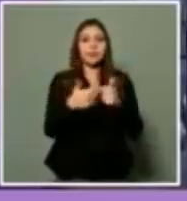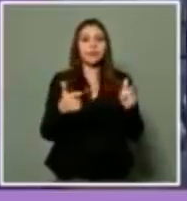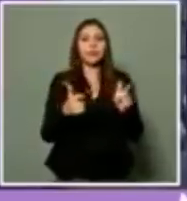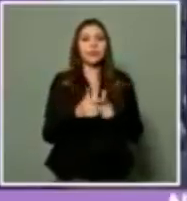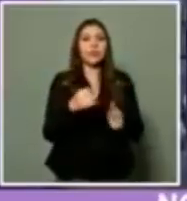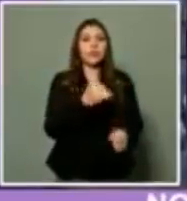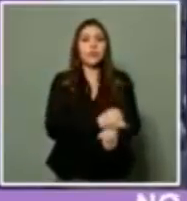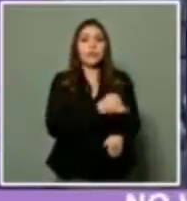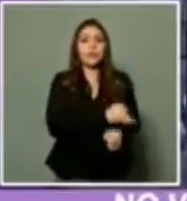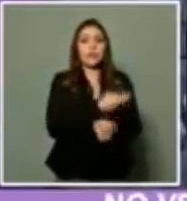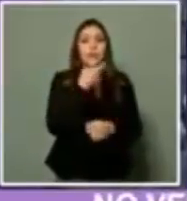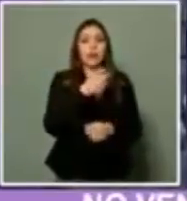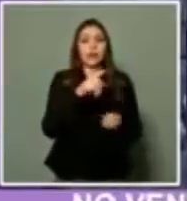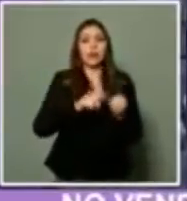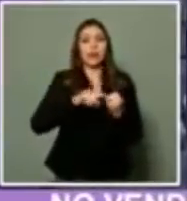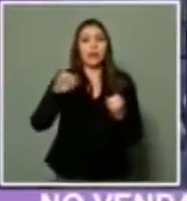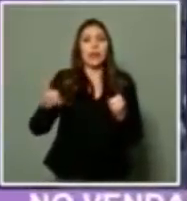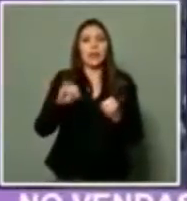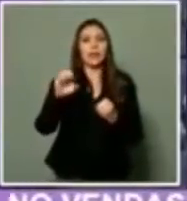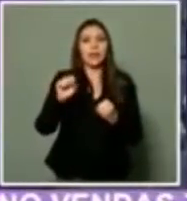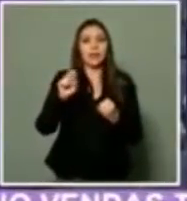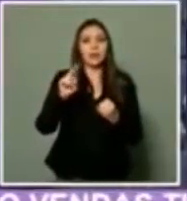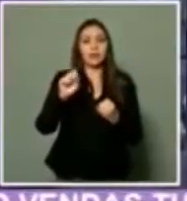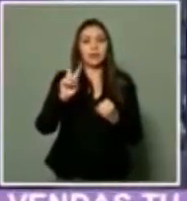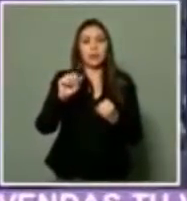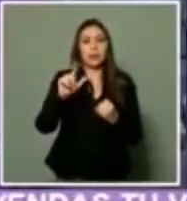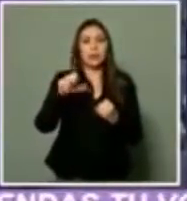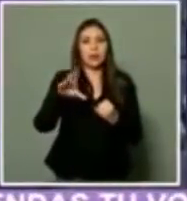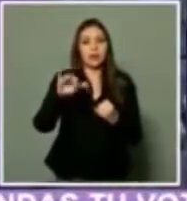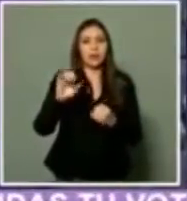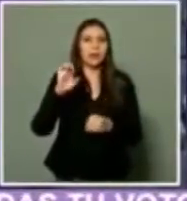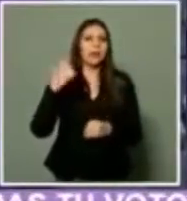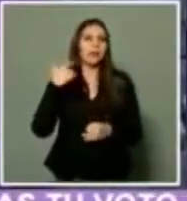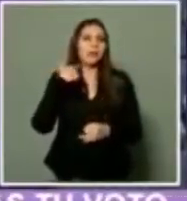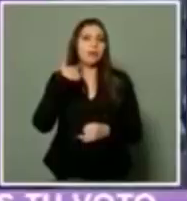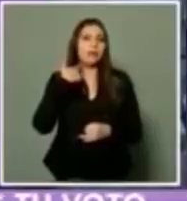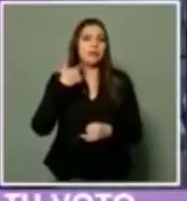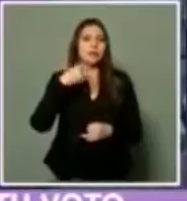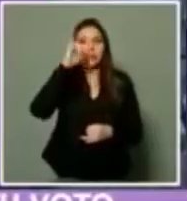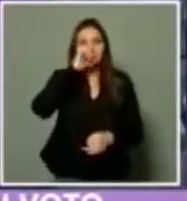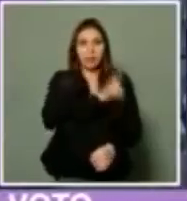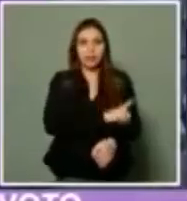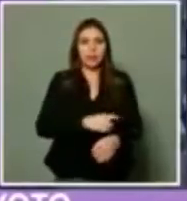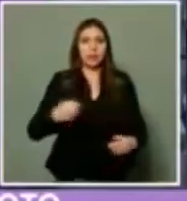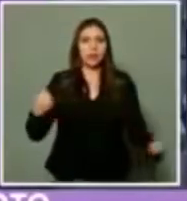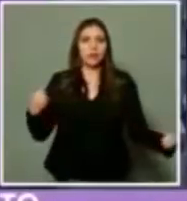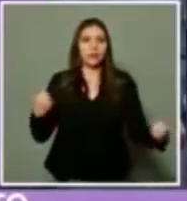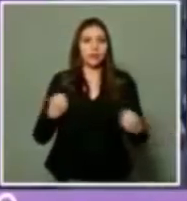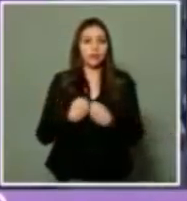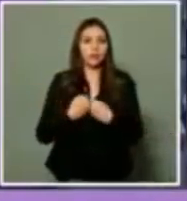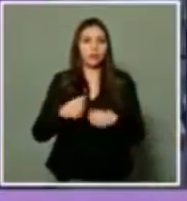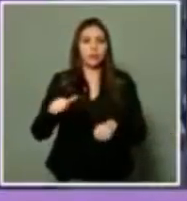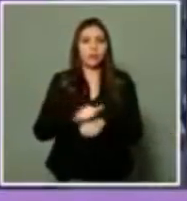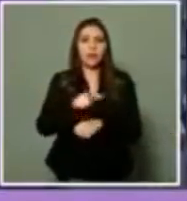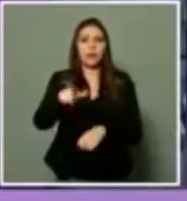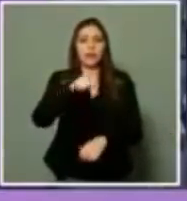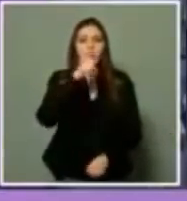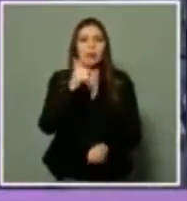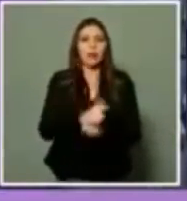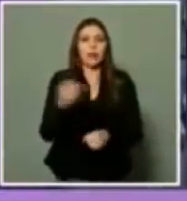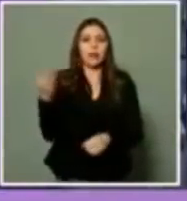llevar. Jesús Valencia, el delegado que chocó una camioneta y que se le comprobaron